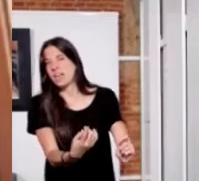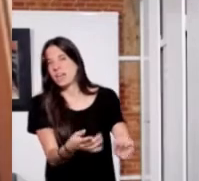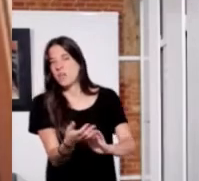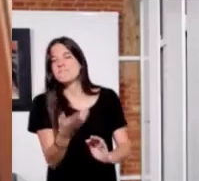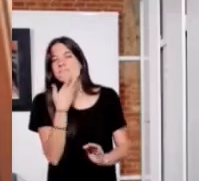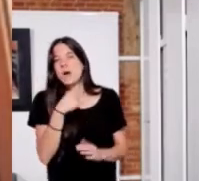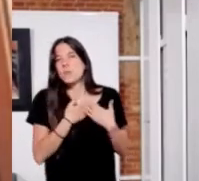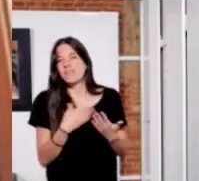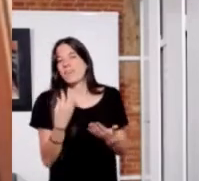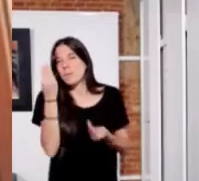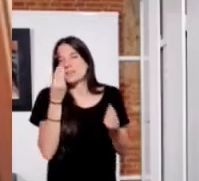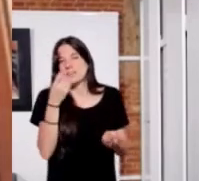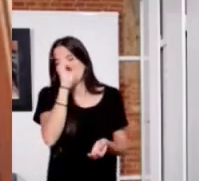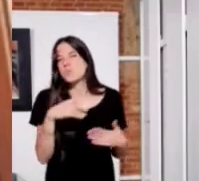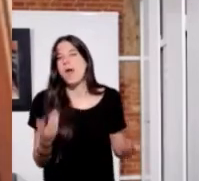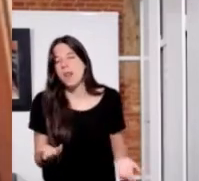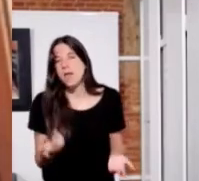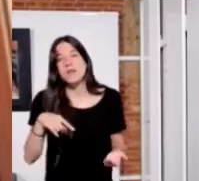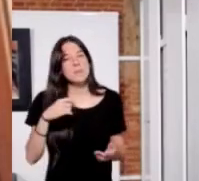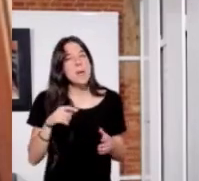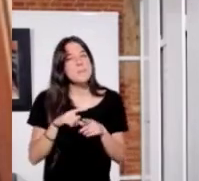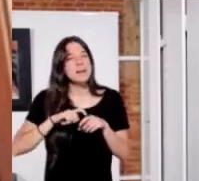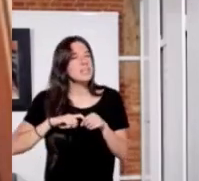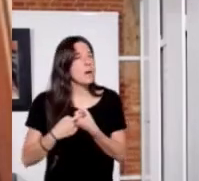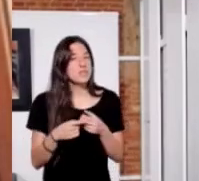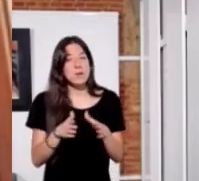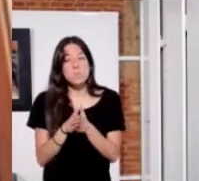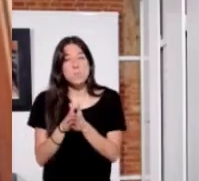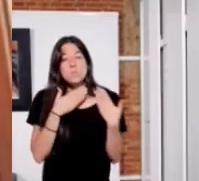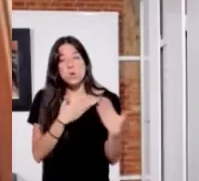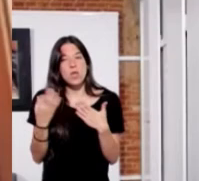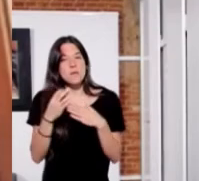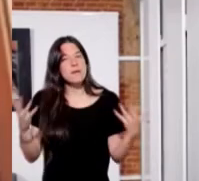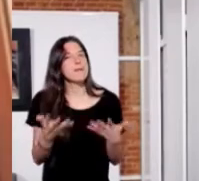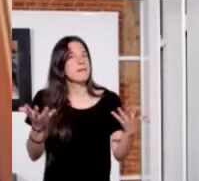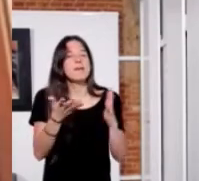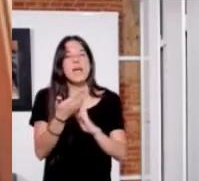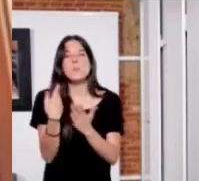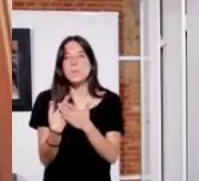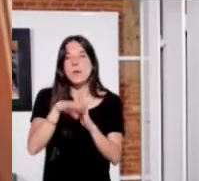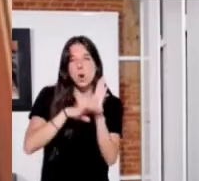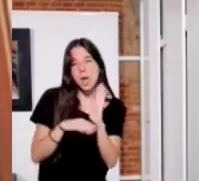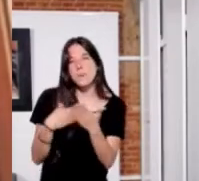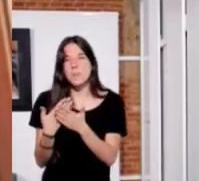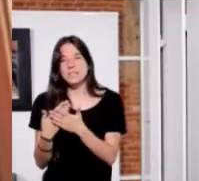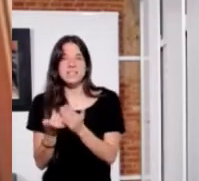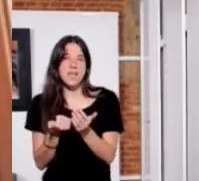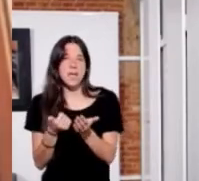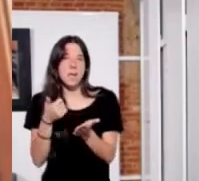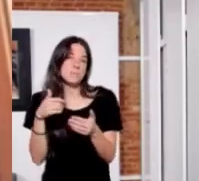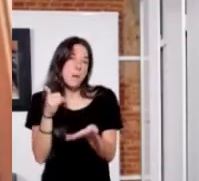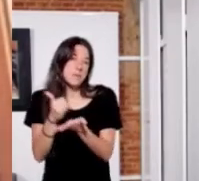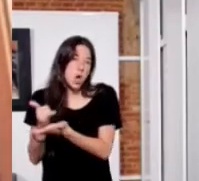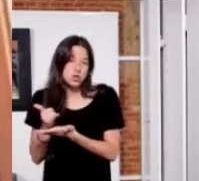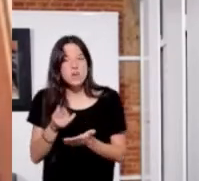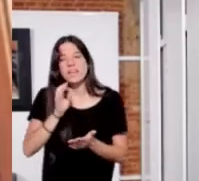la participación del voluntariado en creativamente propuestas de programas, propuestas de piloto, y no únicamente cumplir a pies